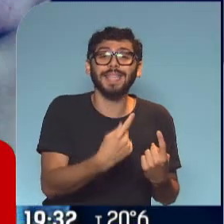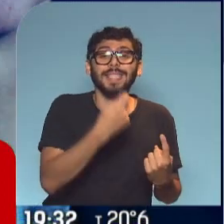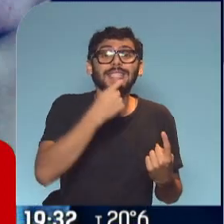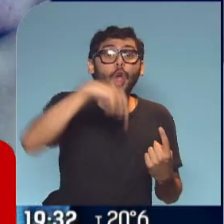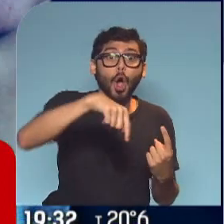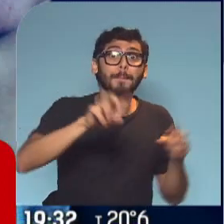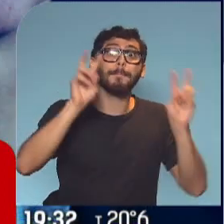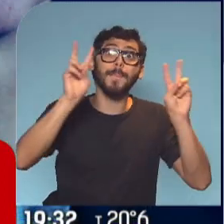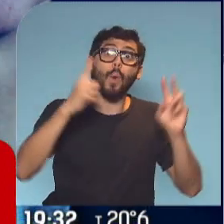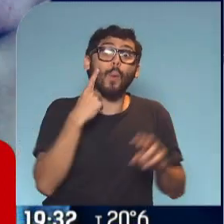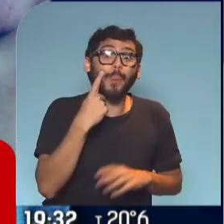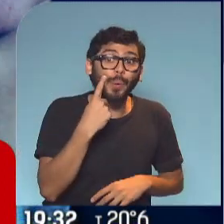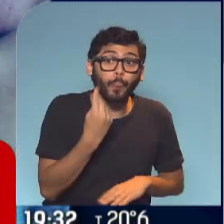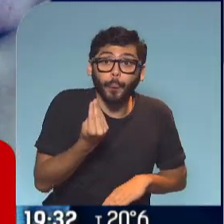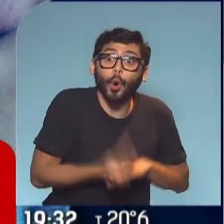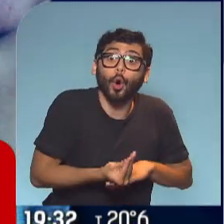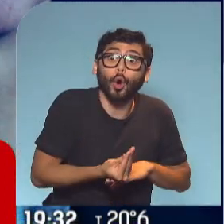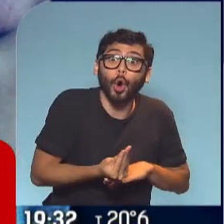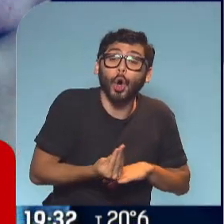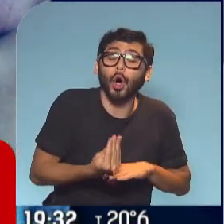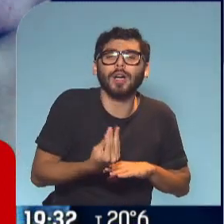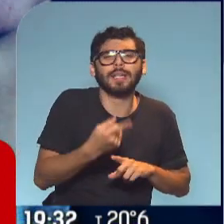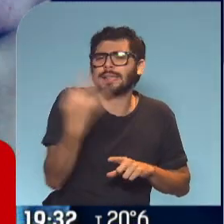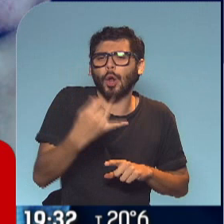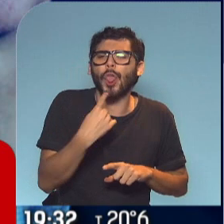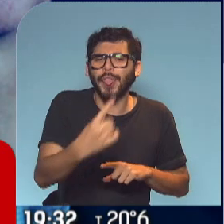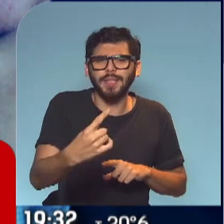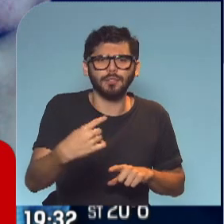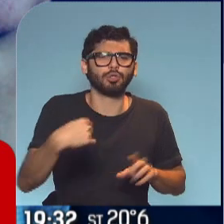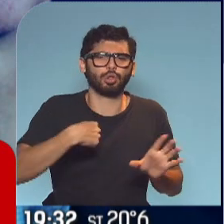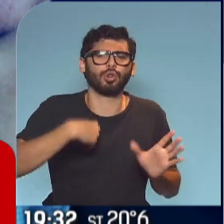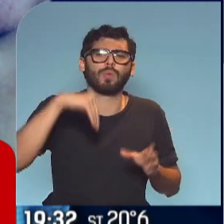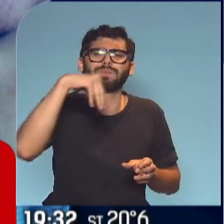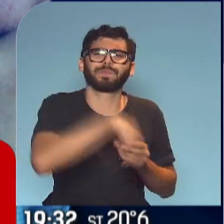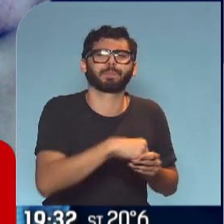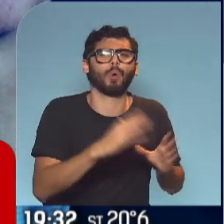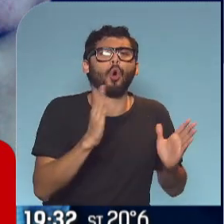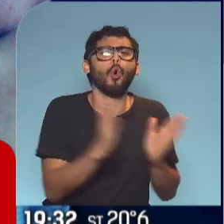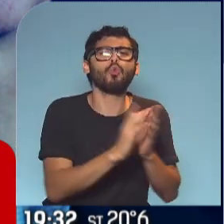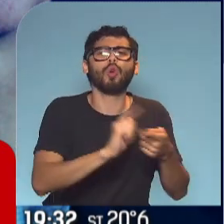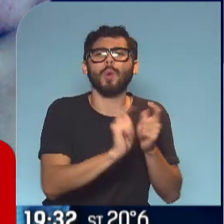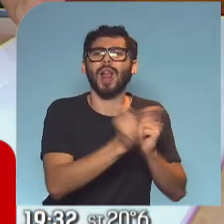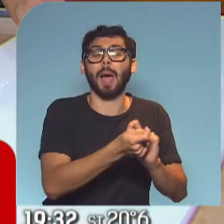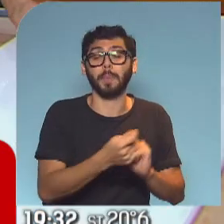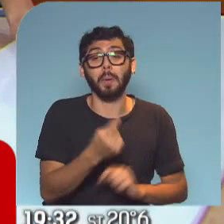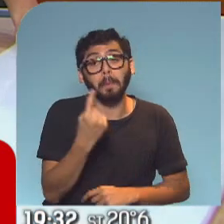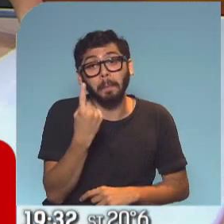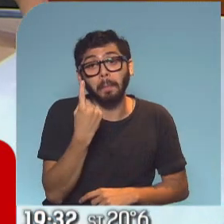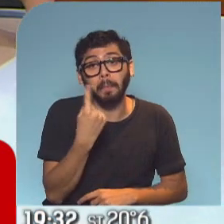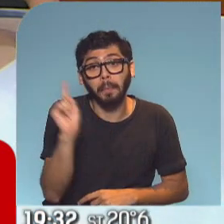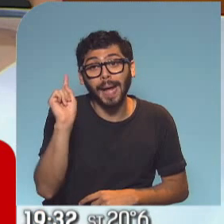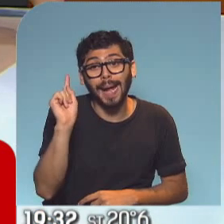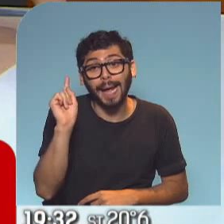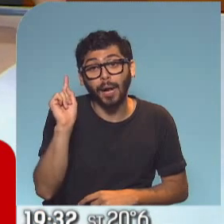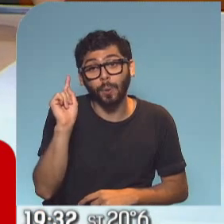Perón viviese, estaría... Ahí lo vemos. Estuviese acá, diría, yo me anoto en Juntos por el Cambio. Bueno, rarísimo. Es que es